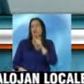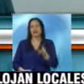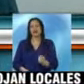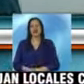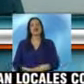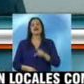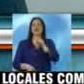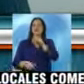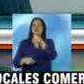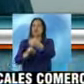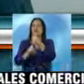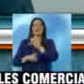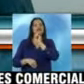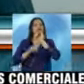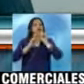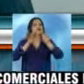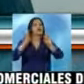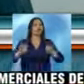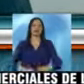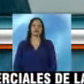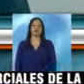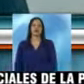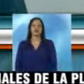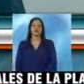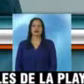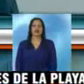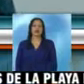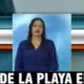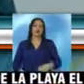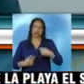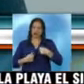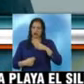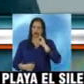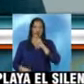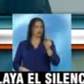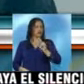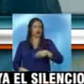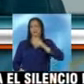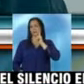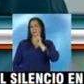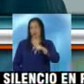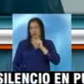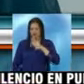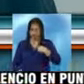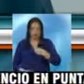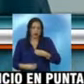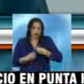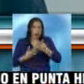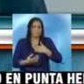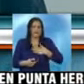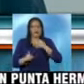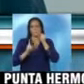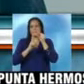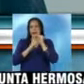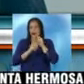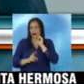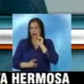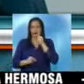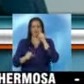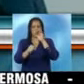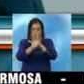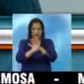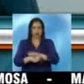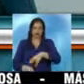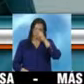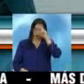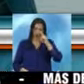que han estado diciendo ellos y que en este momento categóricamente lo desmiento. Yo les doy mi palabra, que es mi palabra de honor,